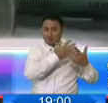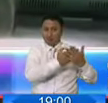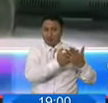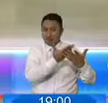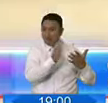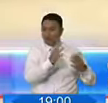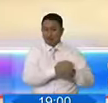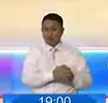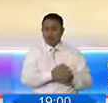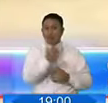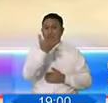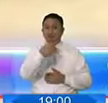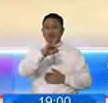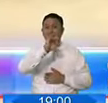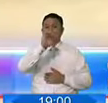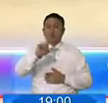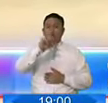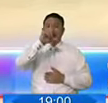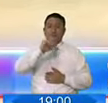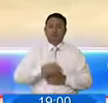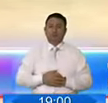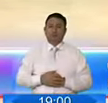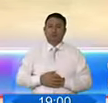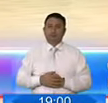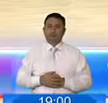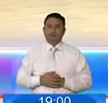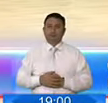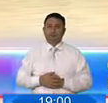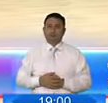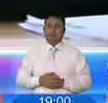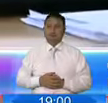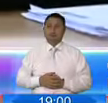previsto que ocurra el 18 de julio